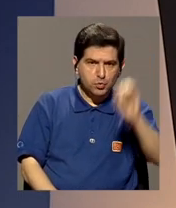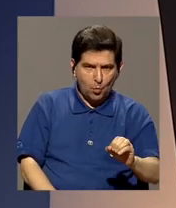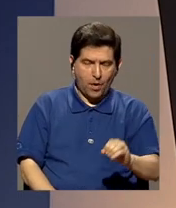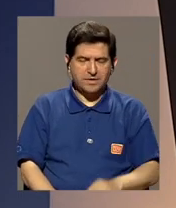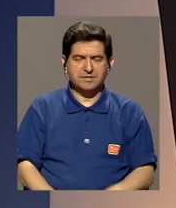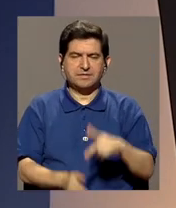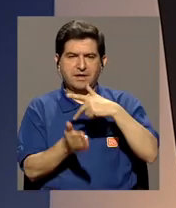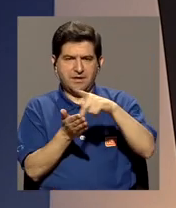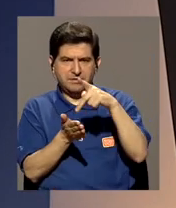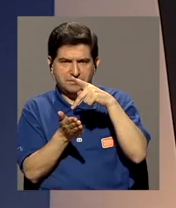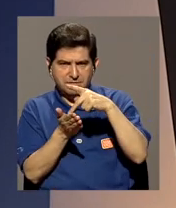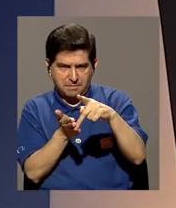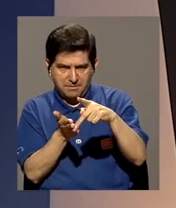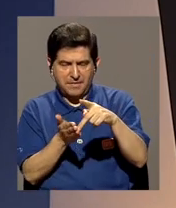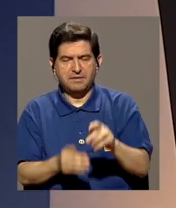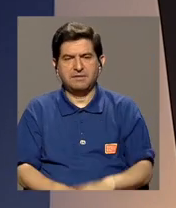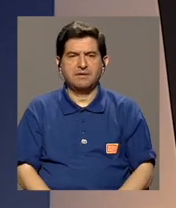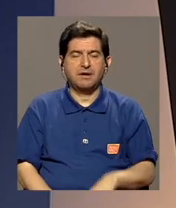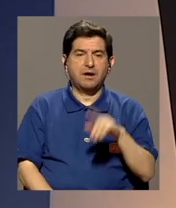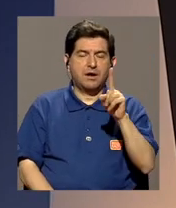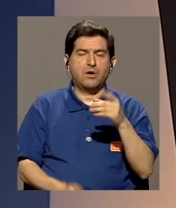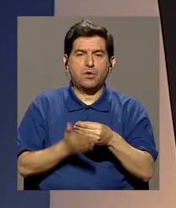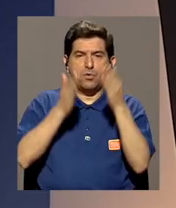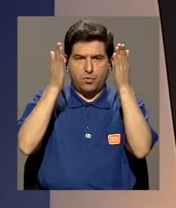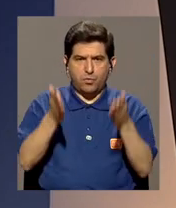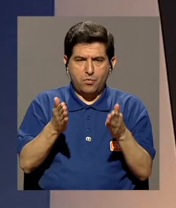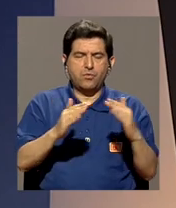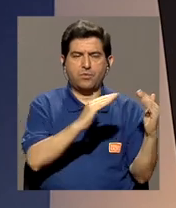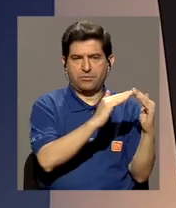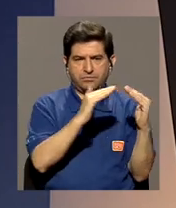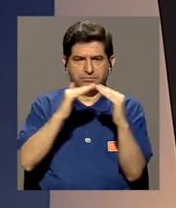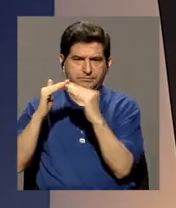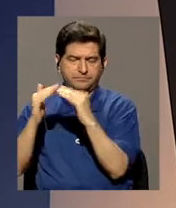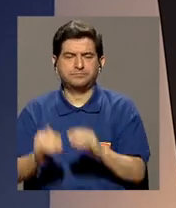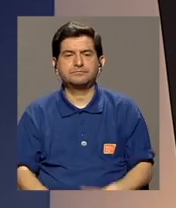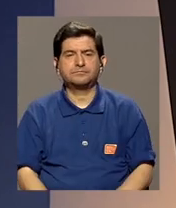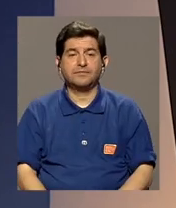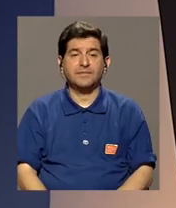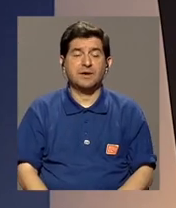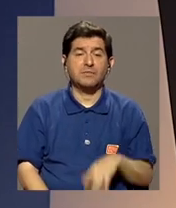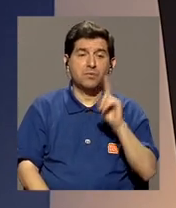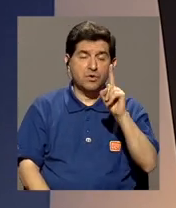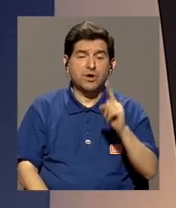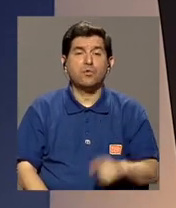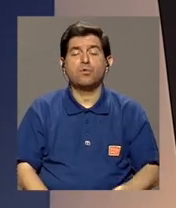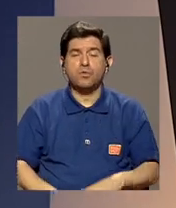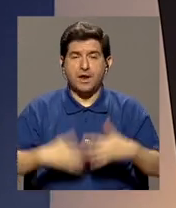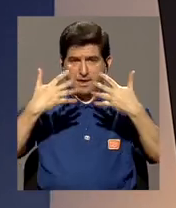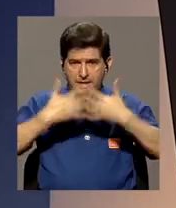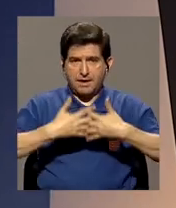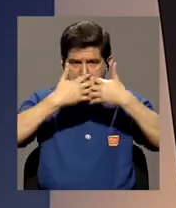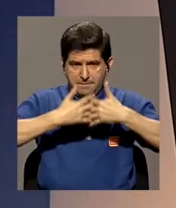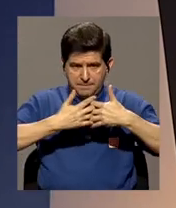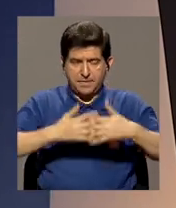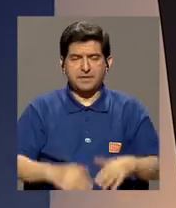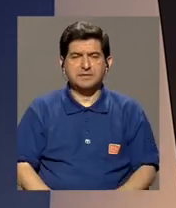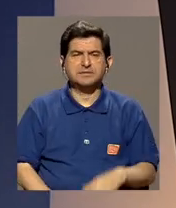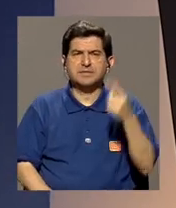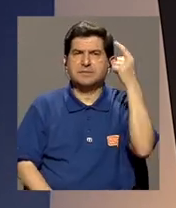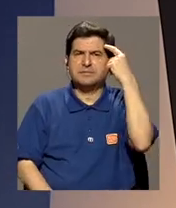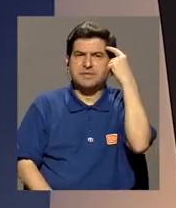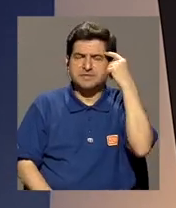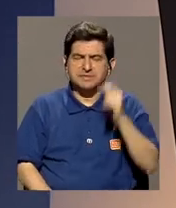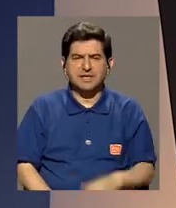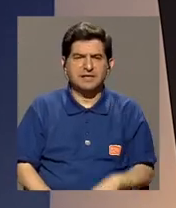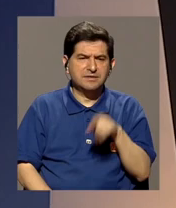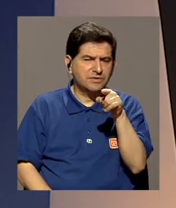de lo que paga este un consumidor residencial porque servir a una industria desde la óptica del que